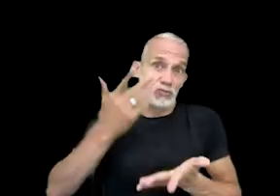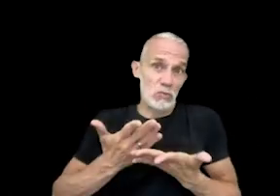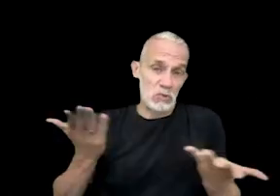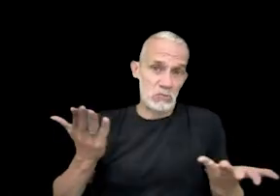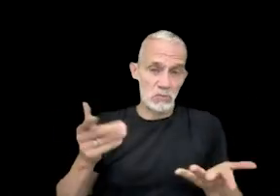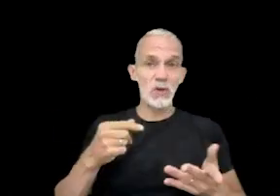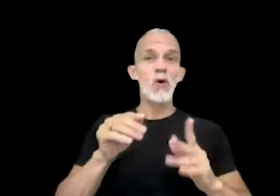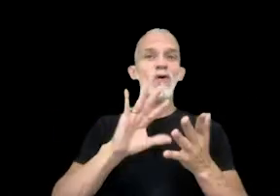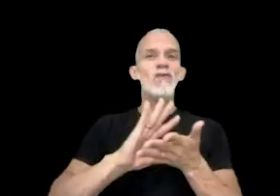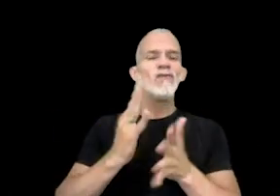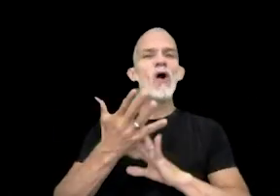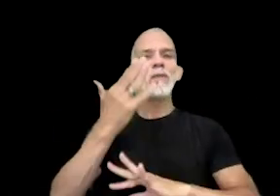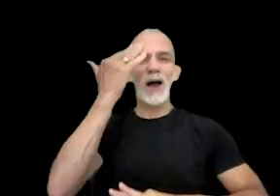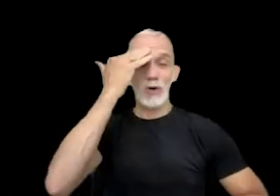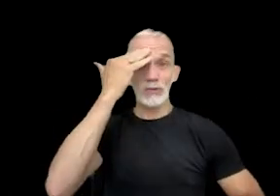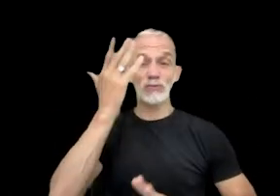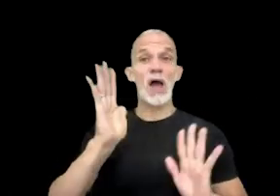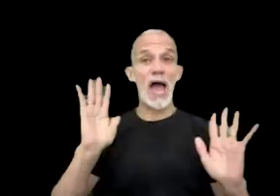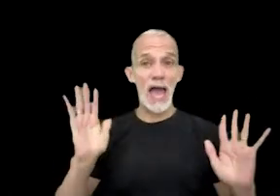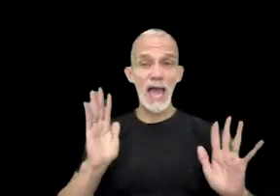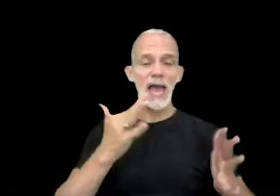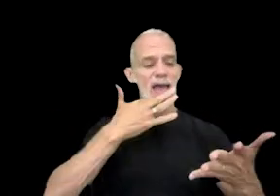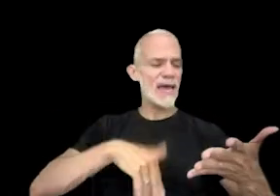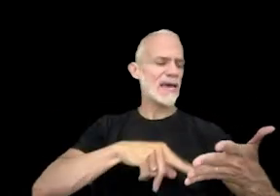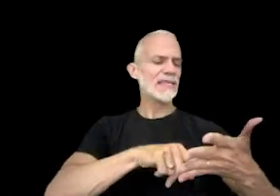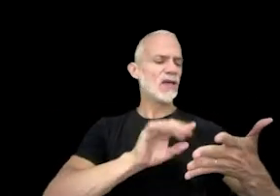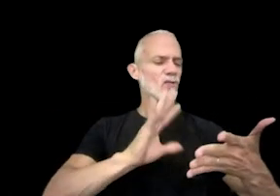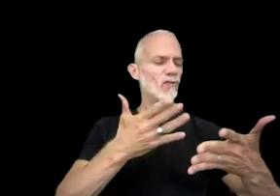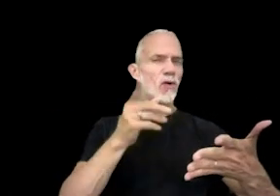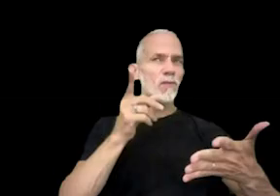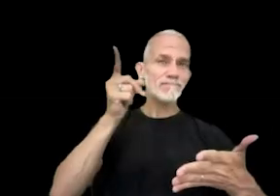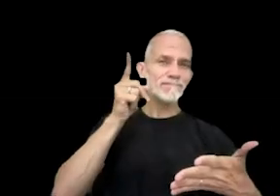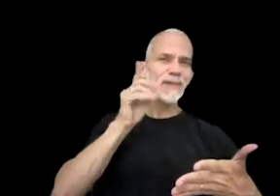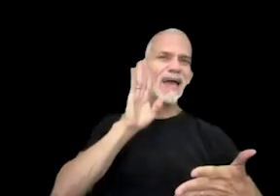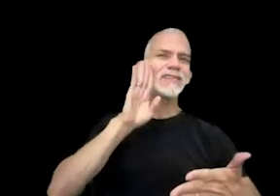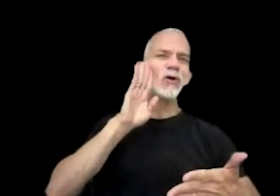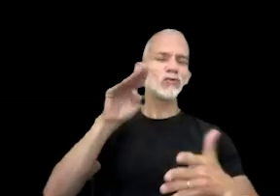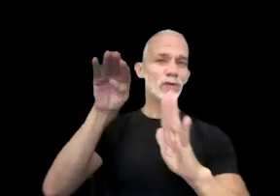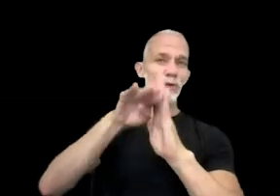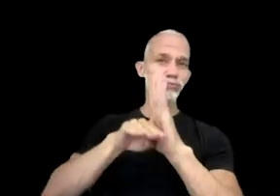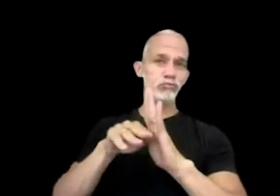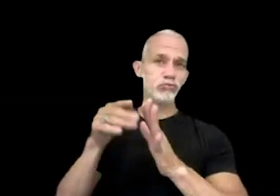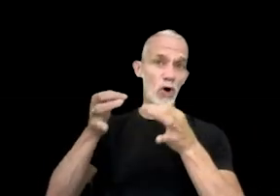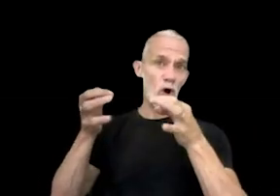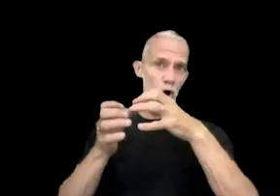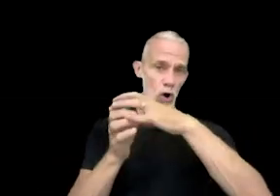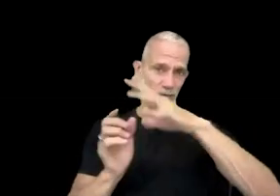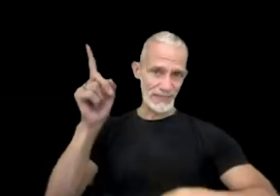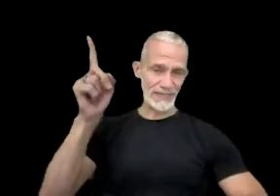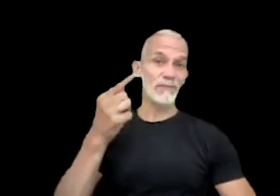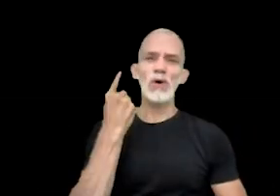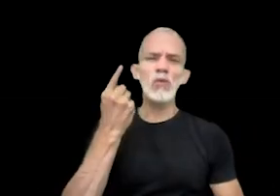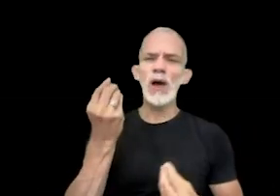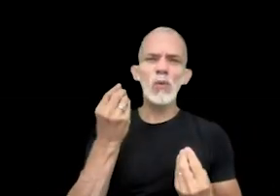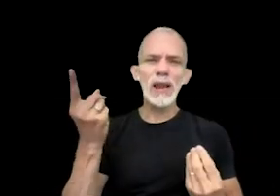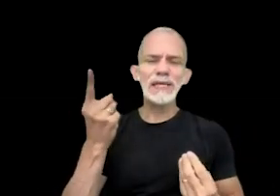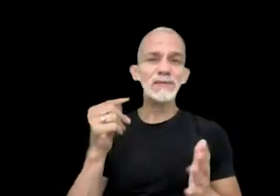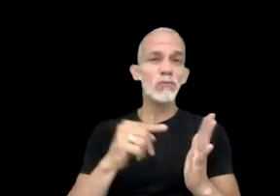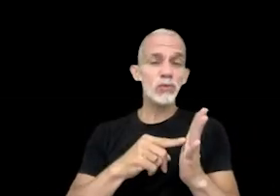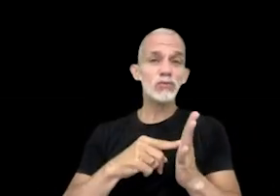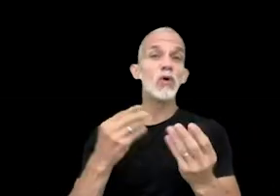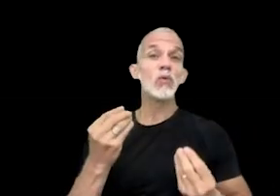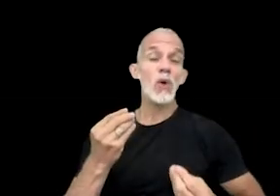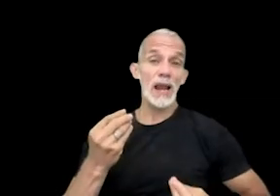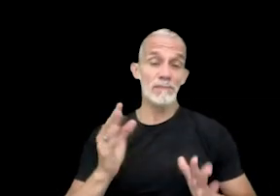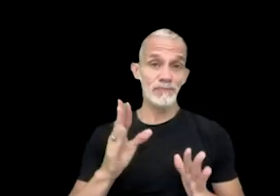nuestro marco constitucional se ha interpretado conforme las pautas de la Corte Suprema de Estados Unidos. Una de esas pautas es